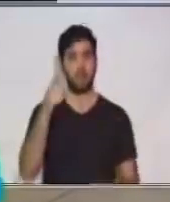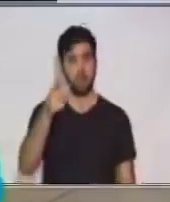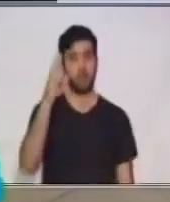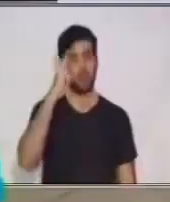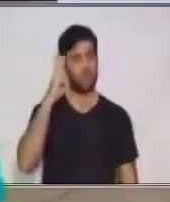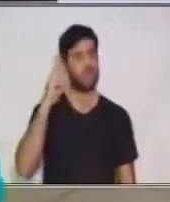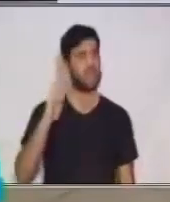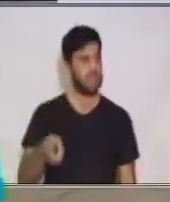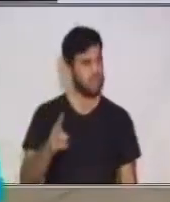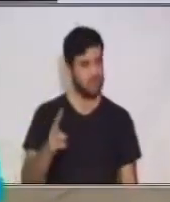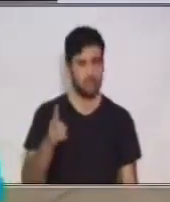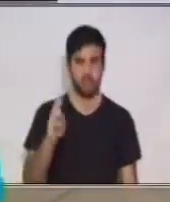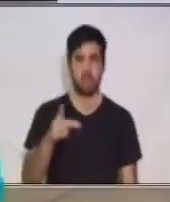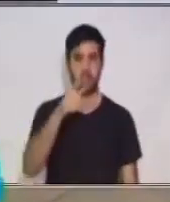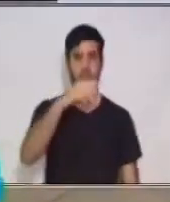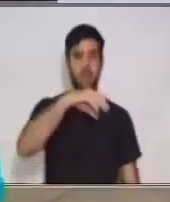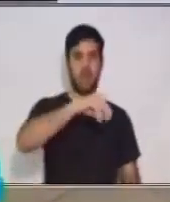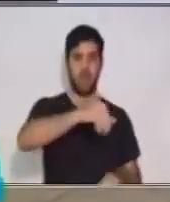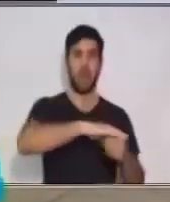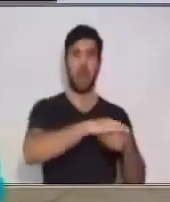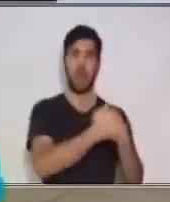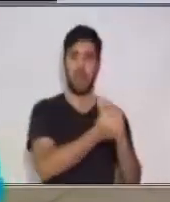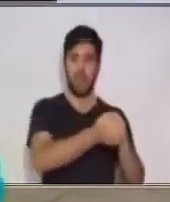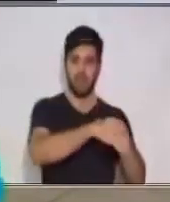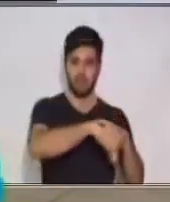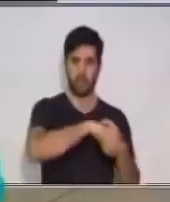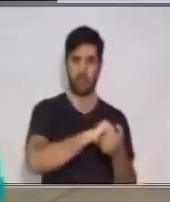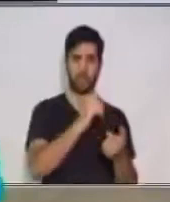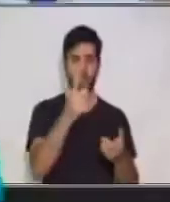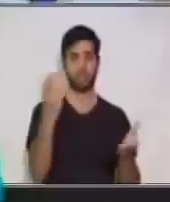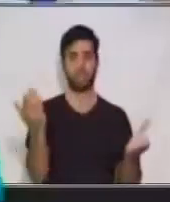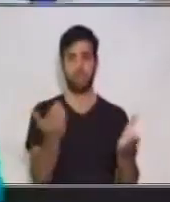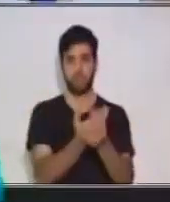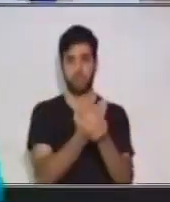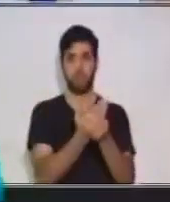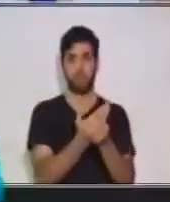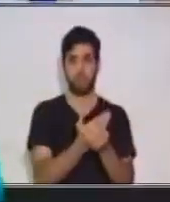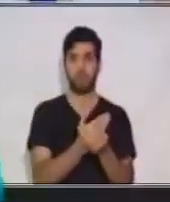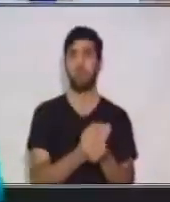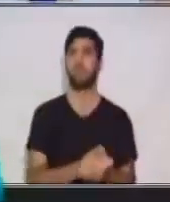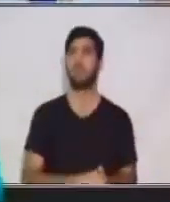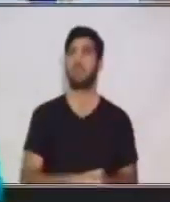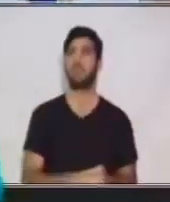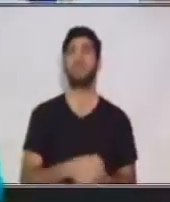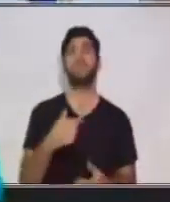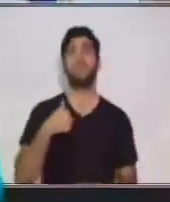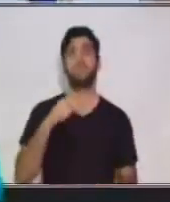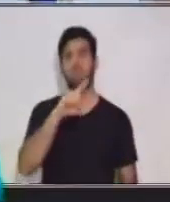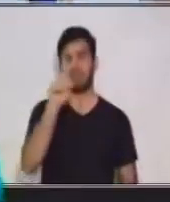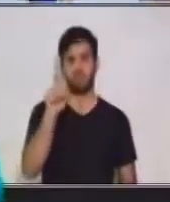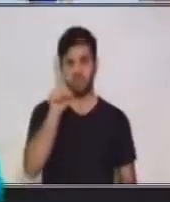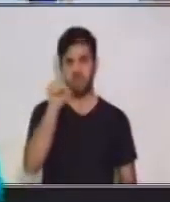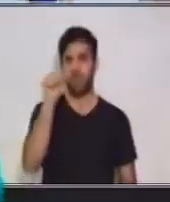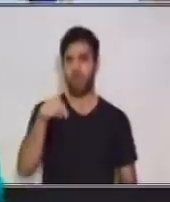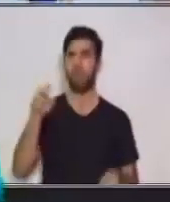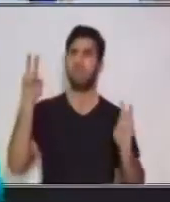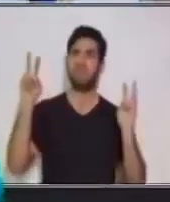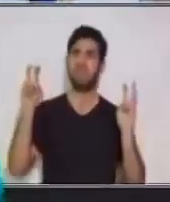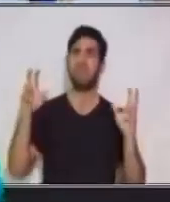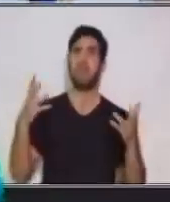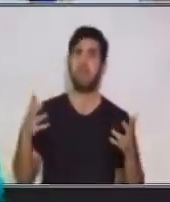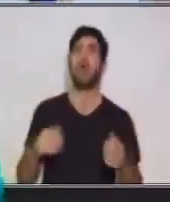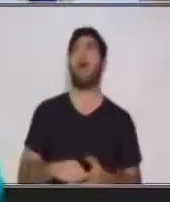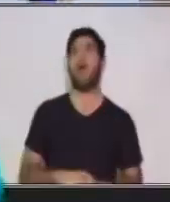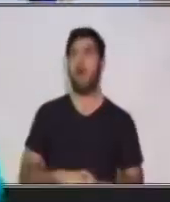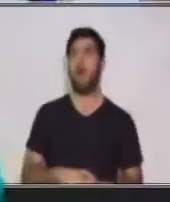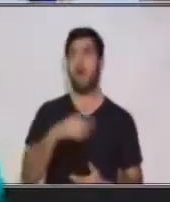tener presente guardar todas sus actividades en su portafolio Aprendo en Casa. Y les pregunto, ¿qué aprendieron hoy? Vamos